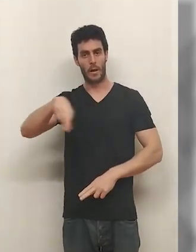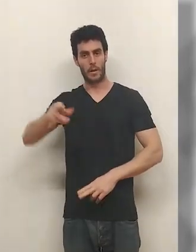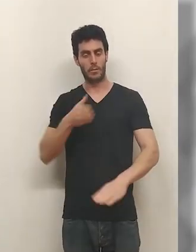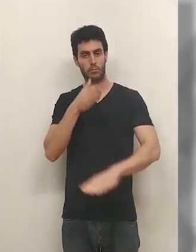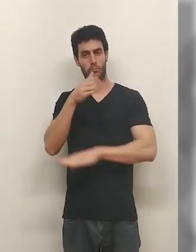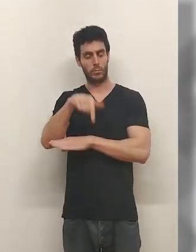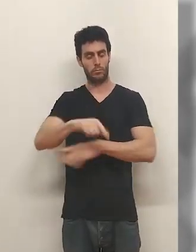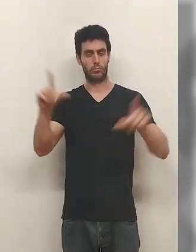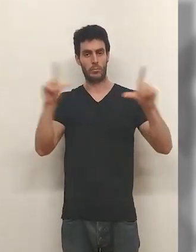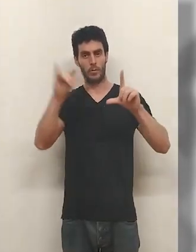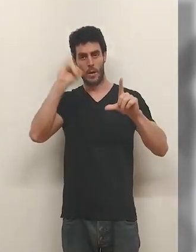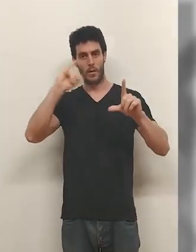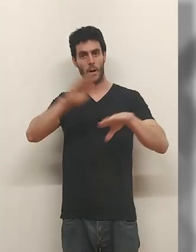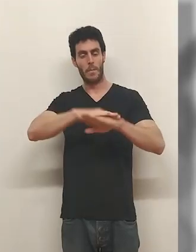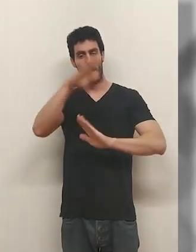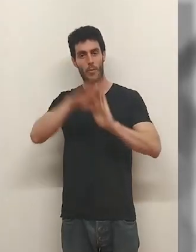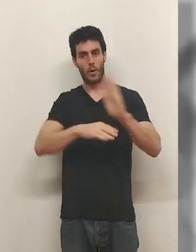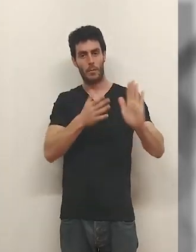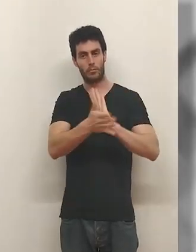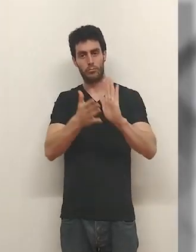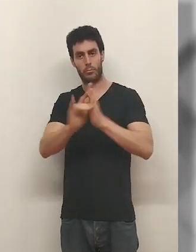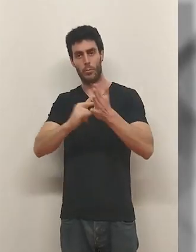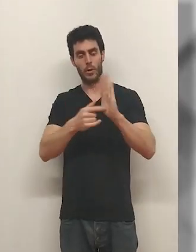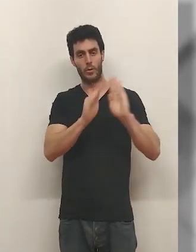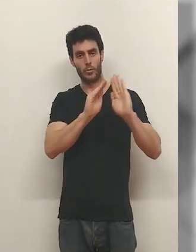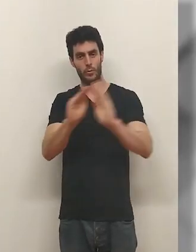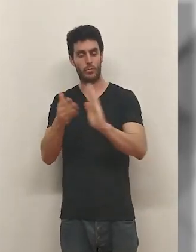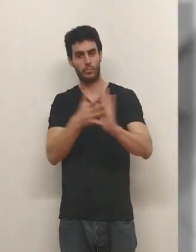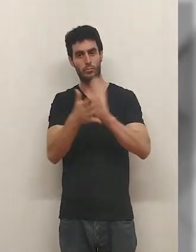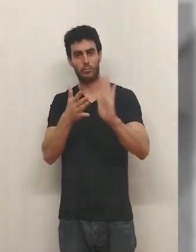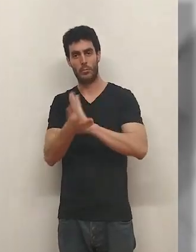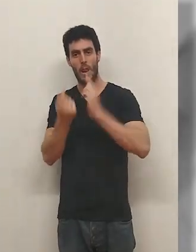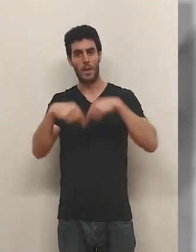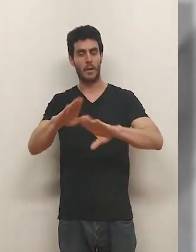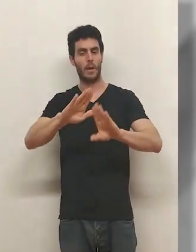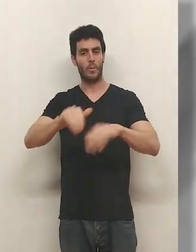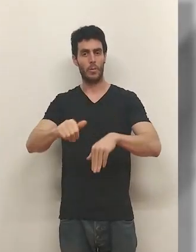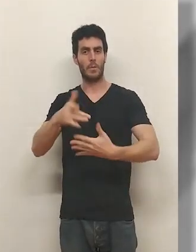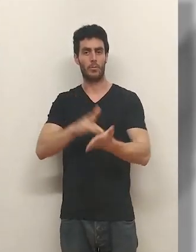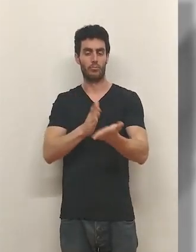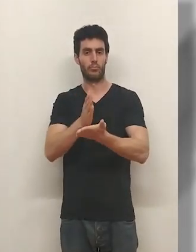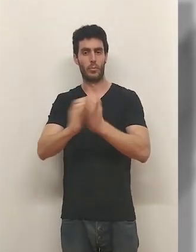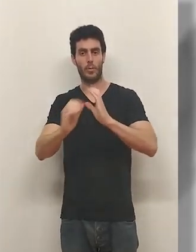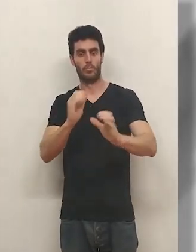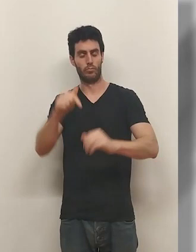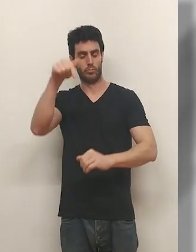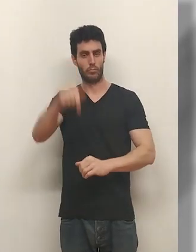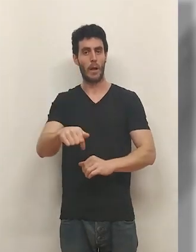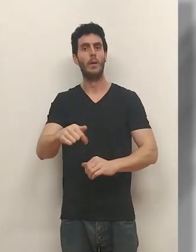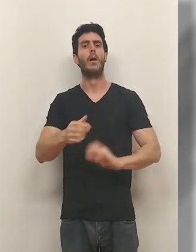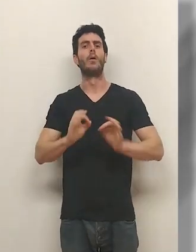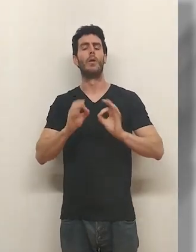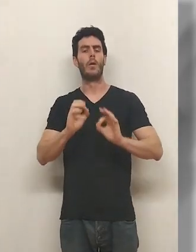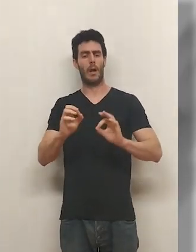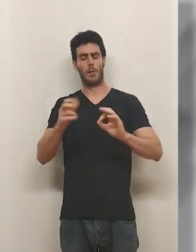Acudieron a nuestros estudios para confrontar sus programas y sus proyectos en una última cita conjunta ante los medios de comunicación. Hubo cordialidad fuera de